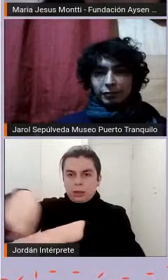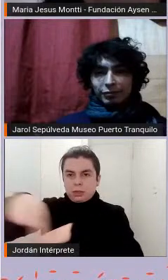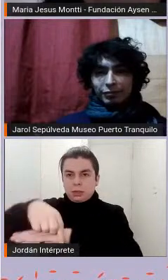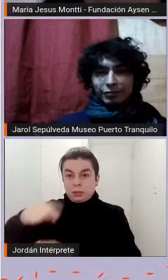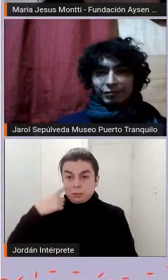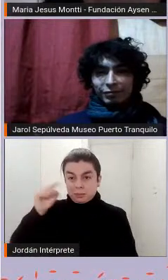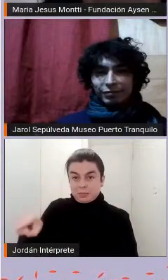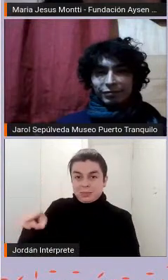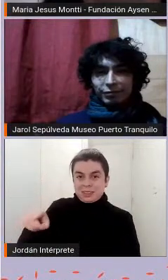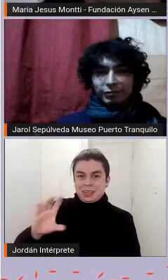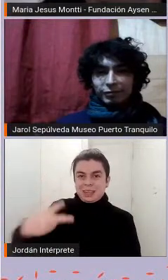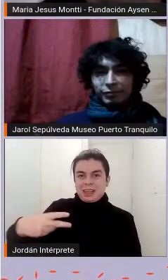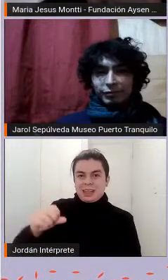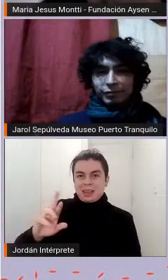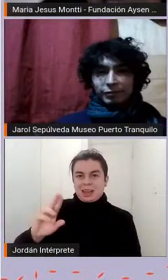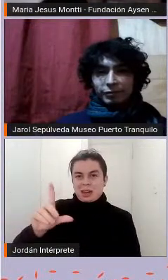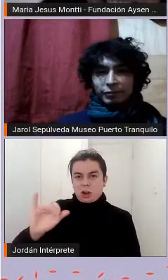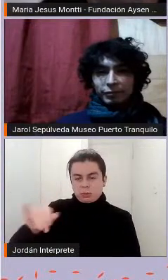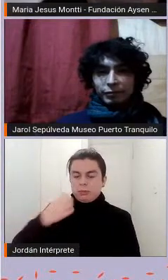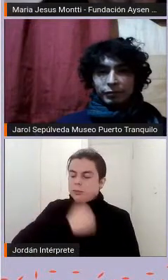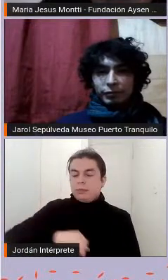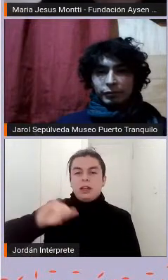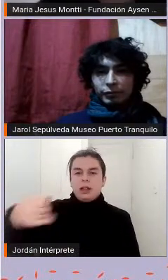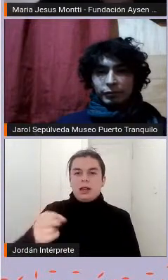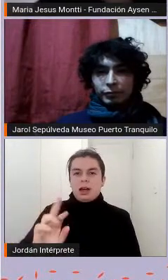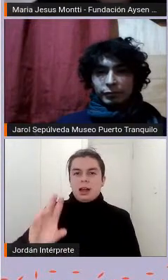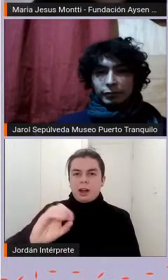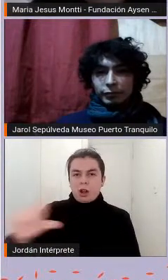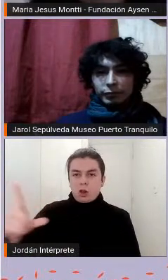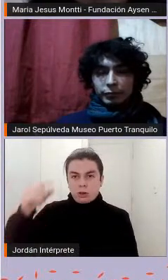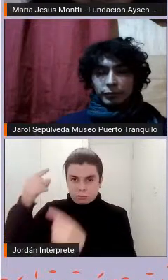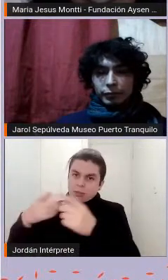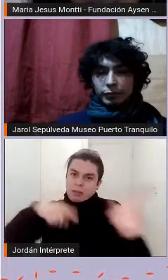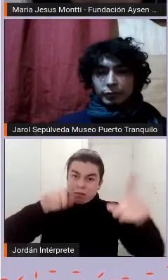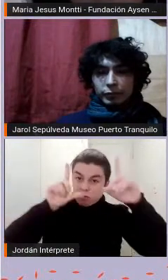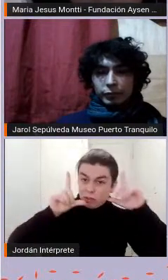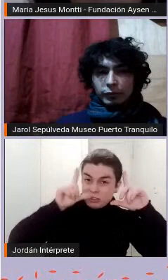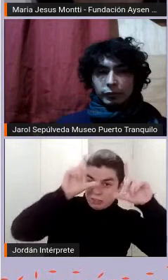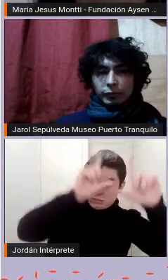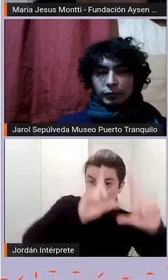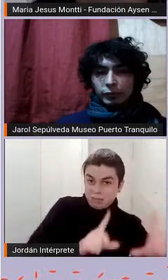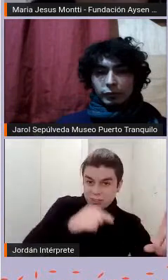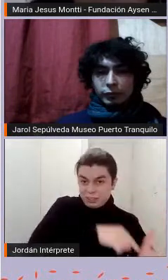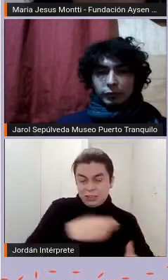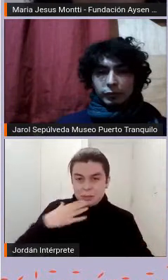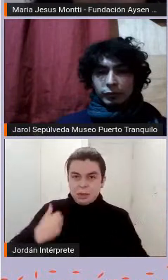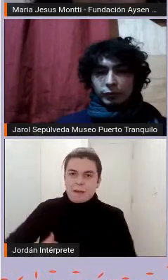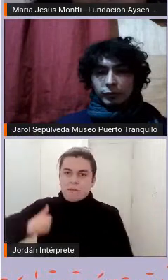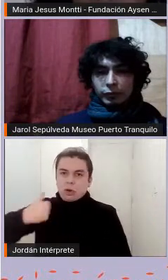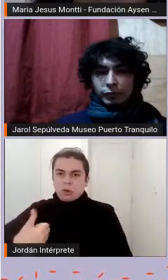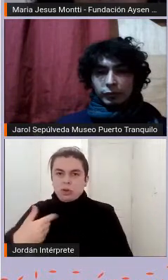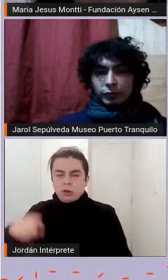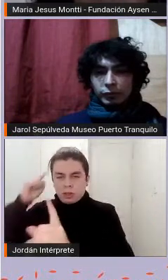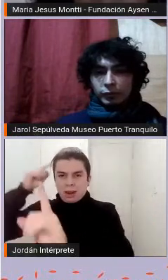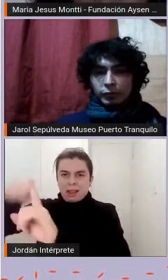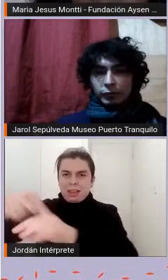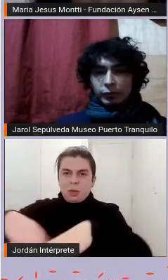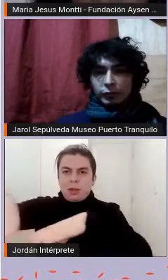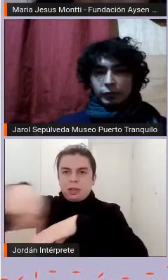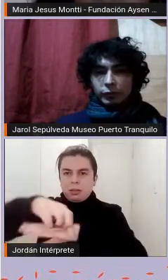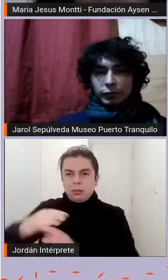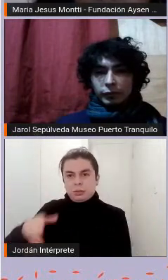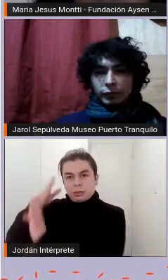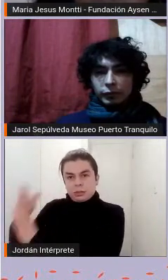está acompañando hoy día, también voluntario y parte del equipo de Destino Patagonia, el Daniel